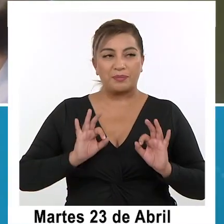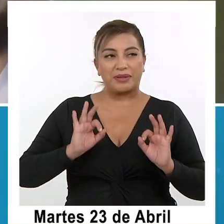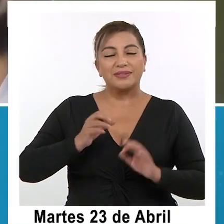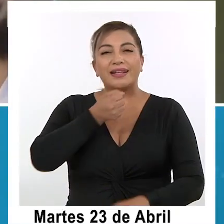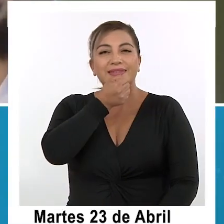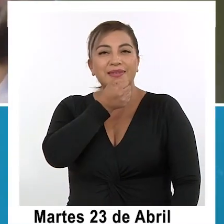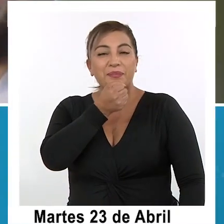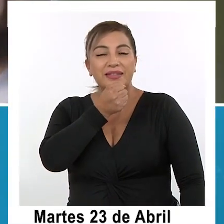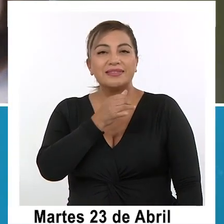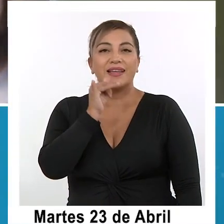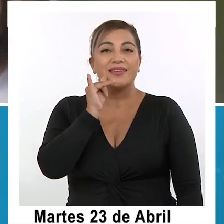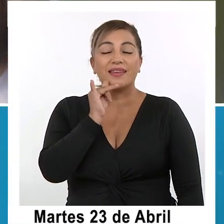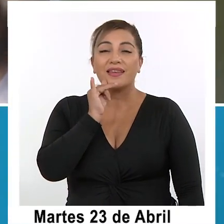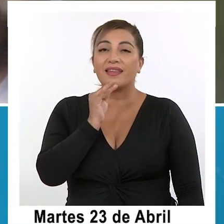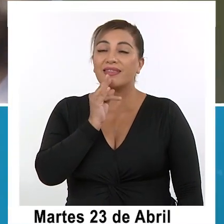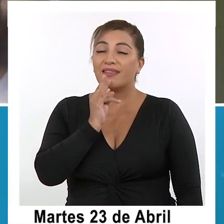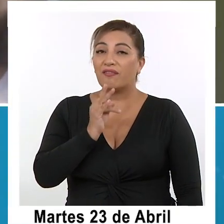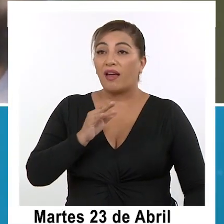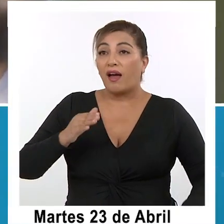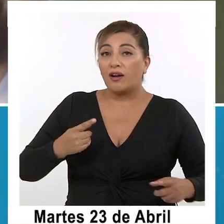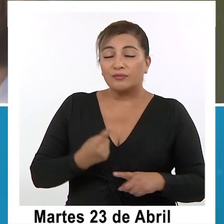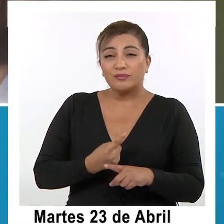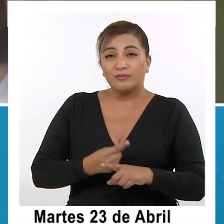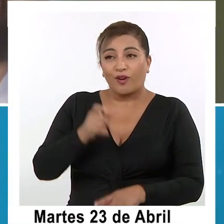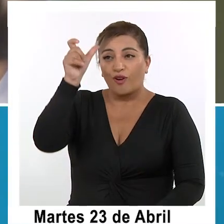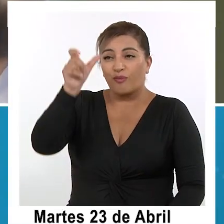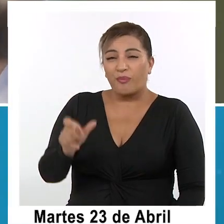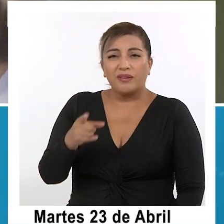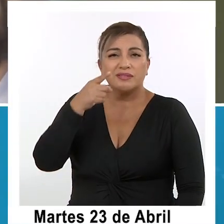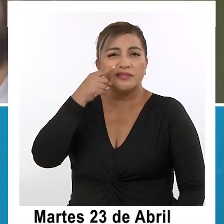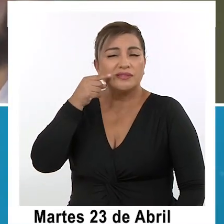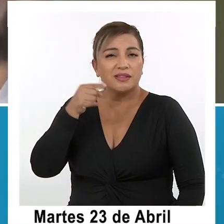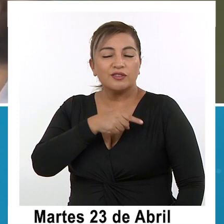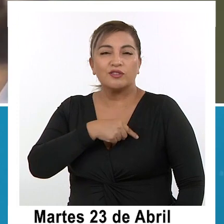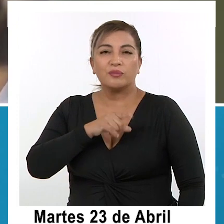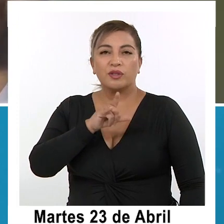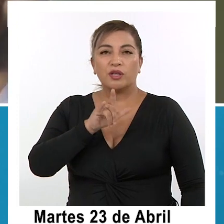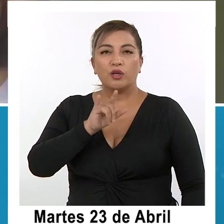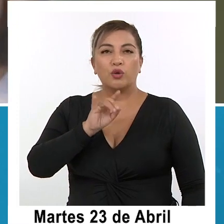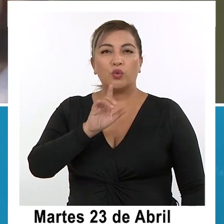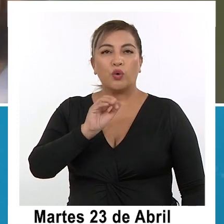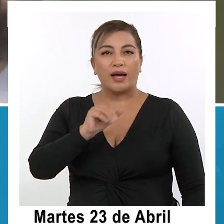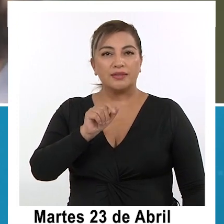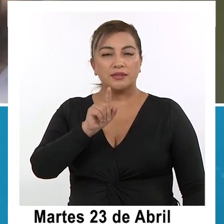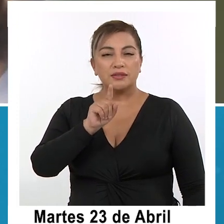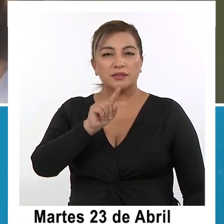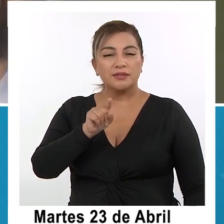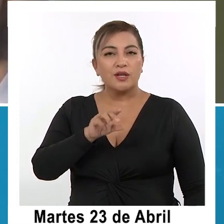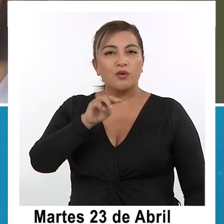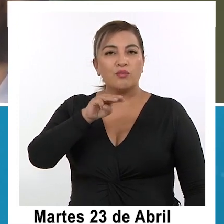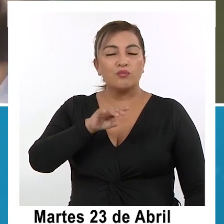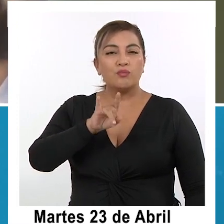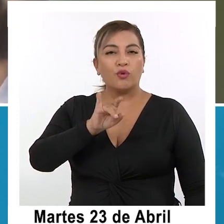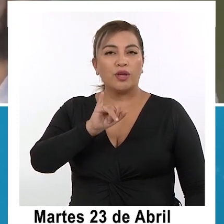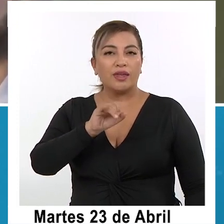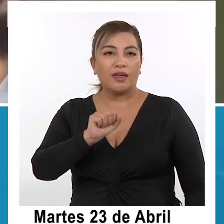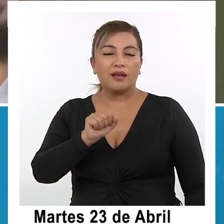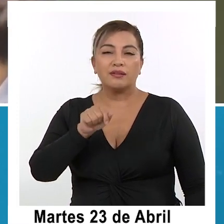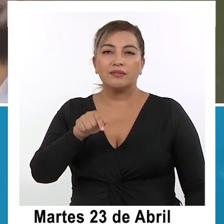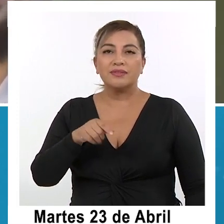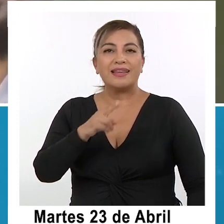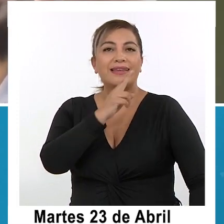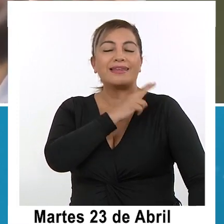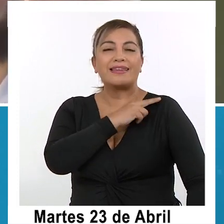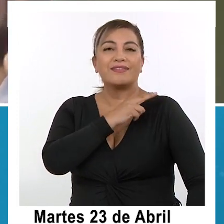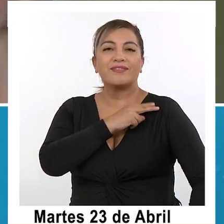especial de prensa en iquique televisión en esta oportunidad estamos con Lucas muya Quién es gerente de negocios de